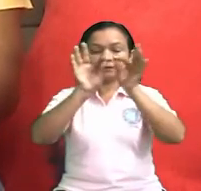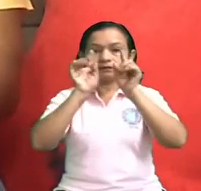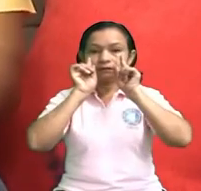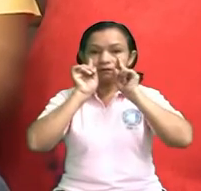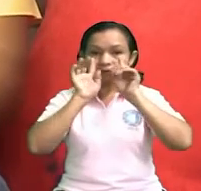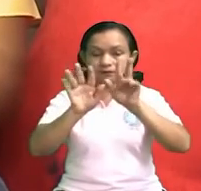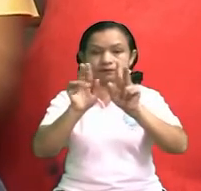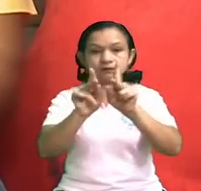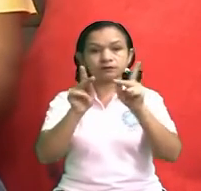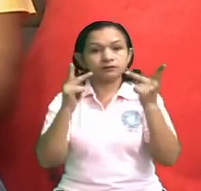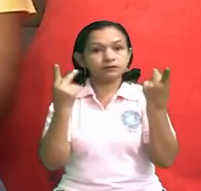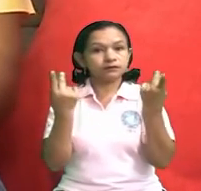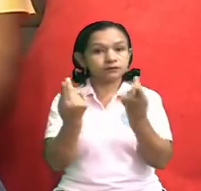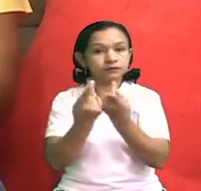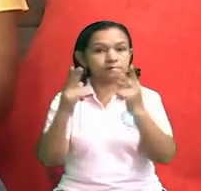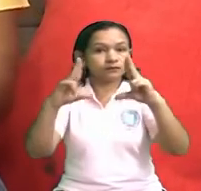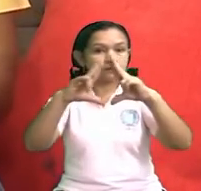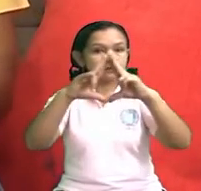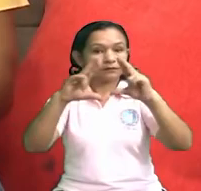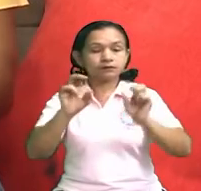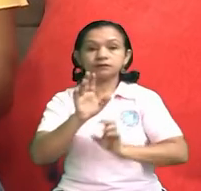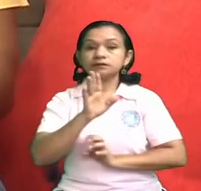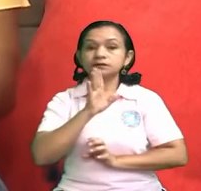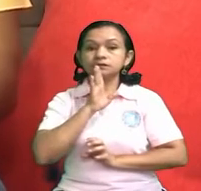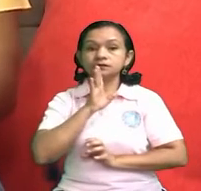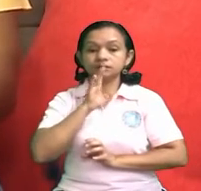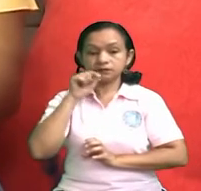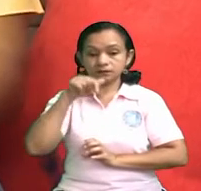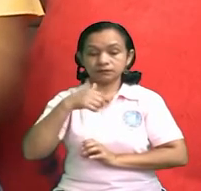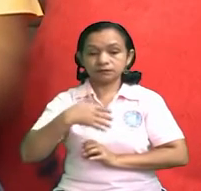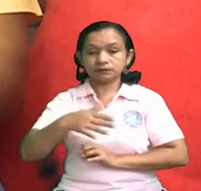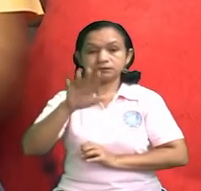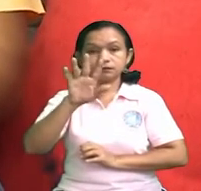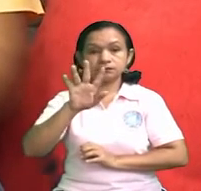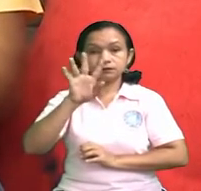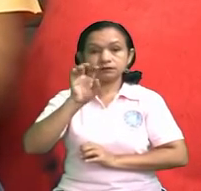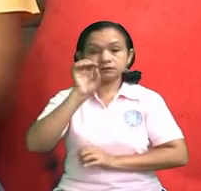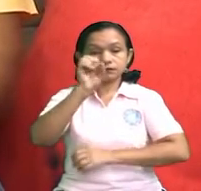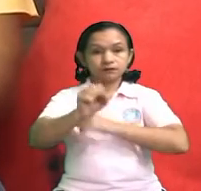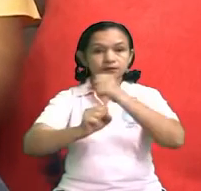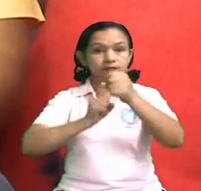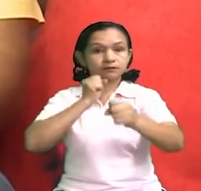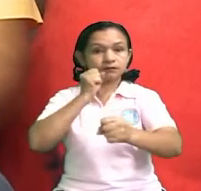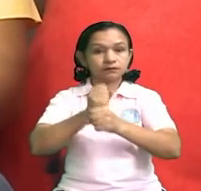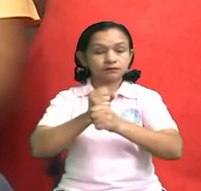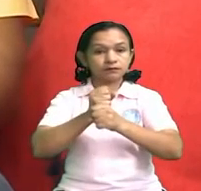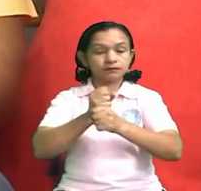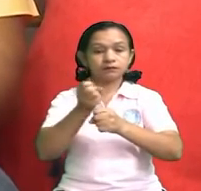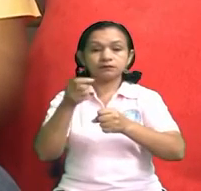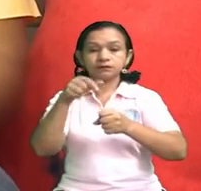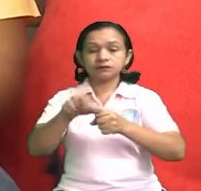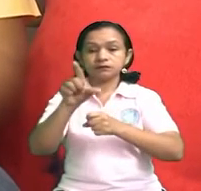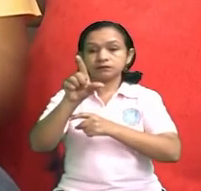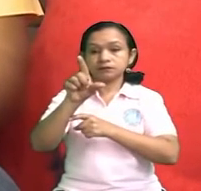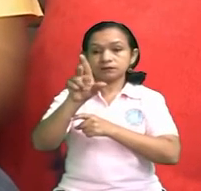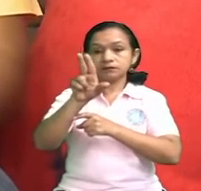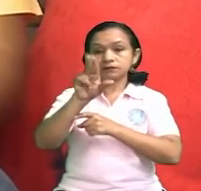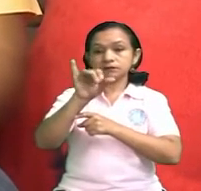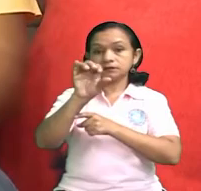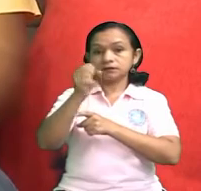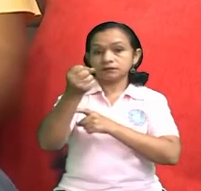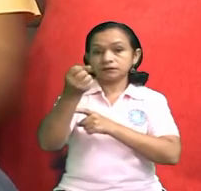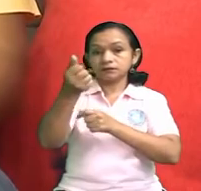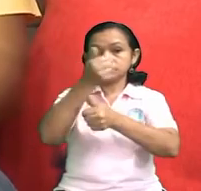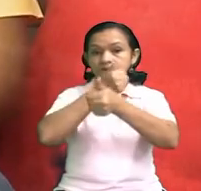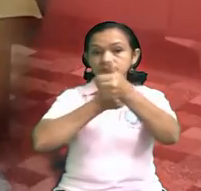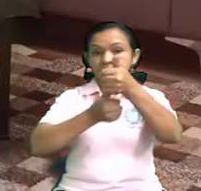Y pues, para conversar sobre este 40 aniversario de fundación del Ministerio de Gobernación, se encuentra con nosotros el compañero Luis Cañas,